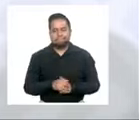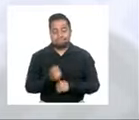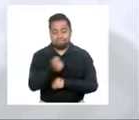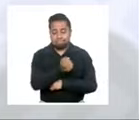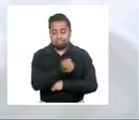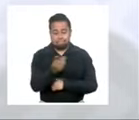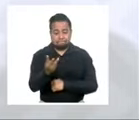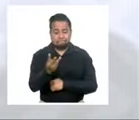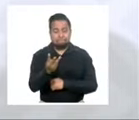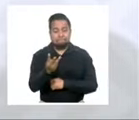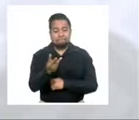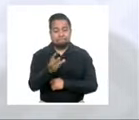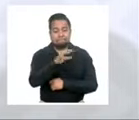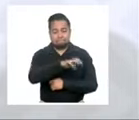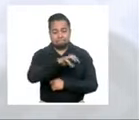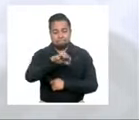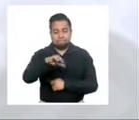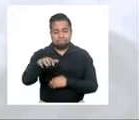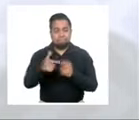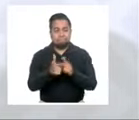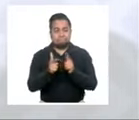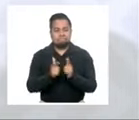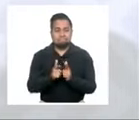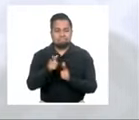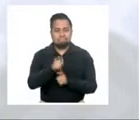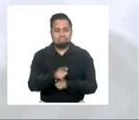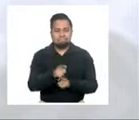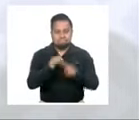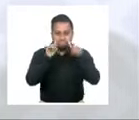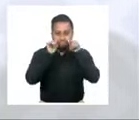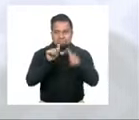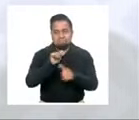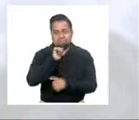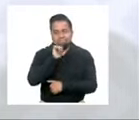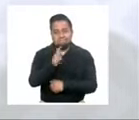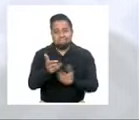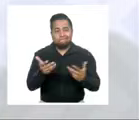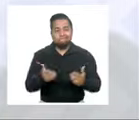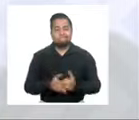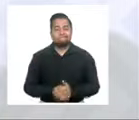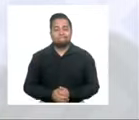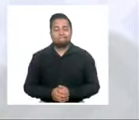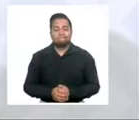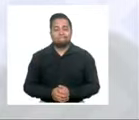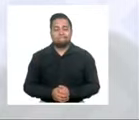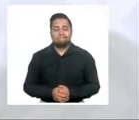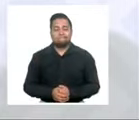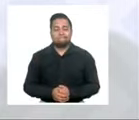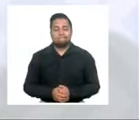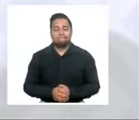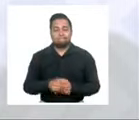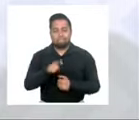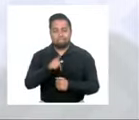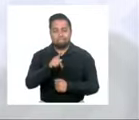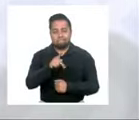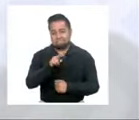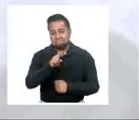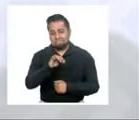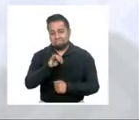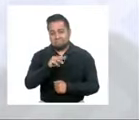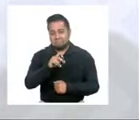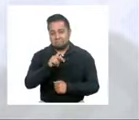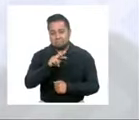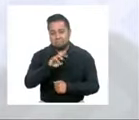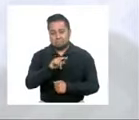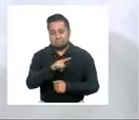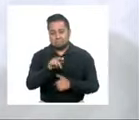tres instituciones que abandonaron totalmente. La orquesta de la primavera, todo esto,